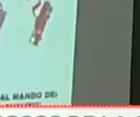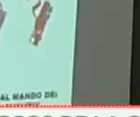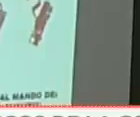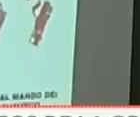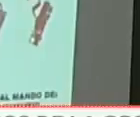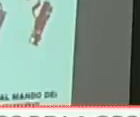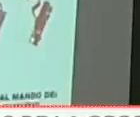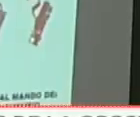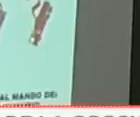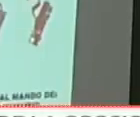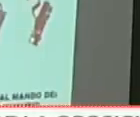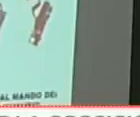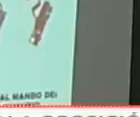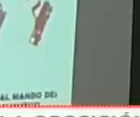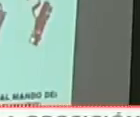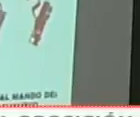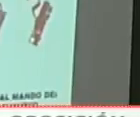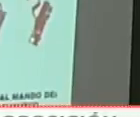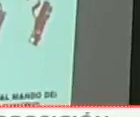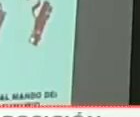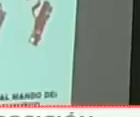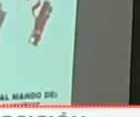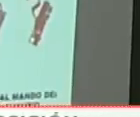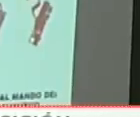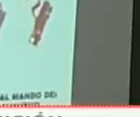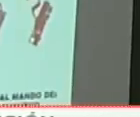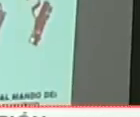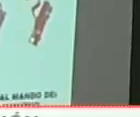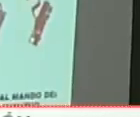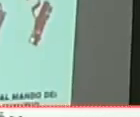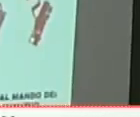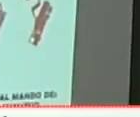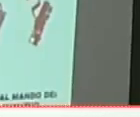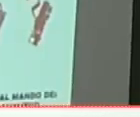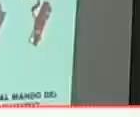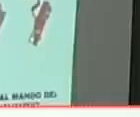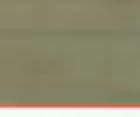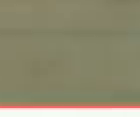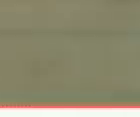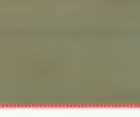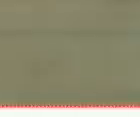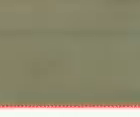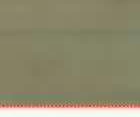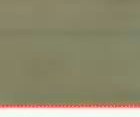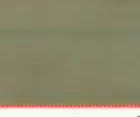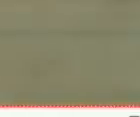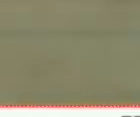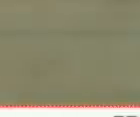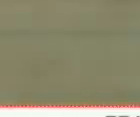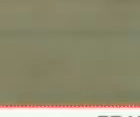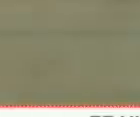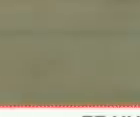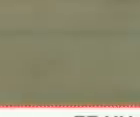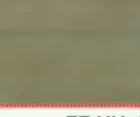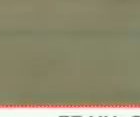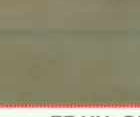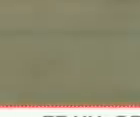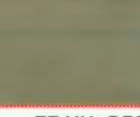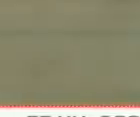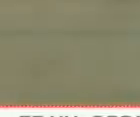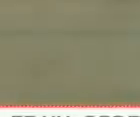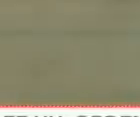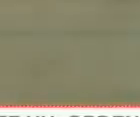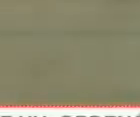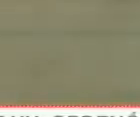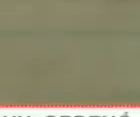mando del general de división Winston Churio y el primer general Ángel Martínez, que es